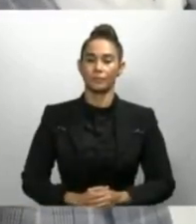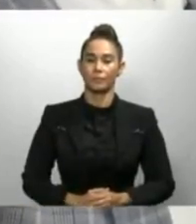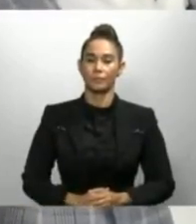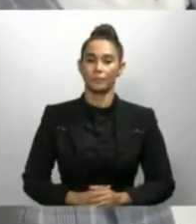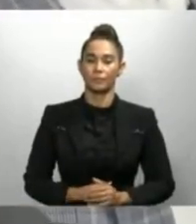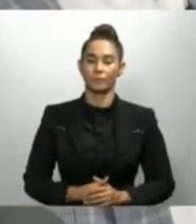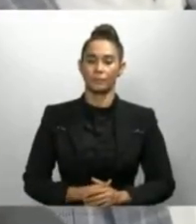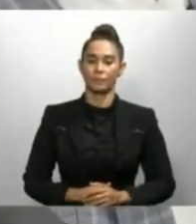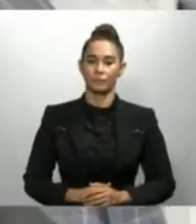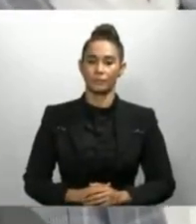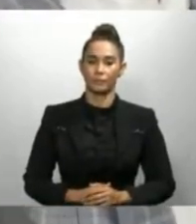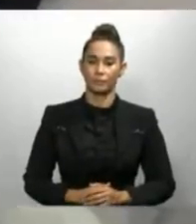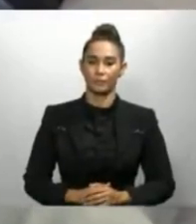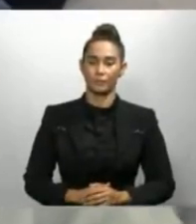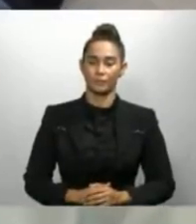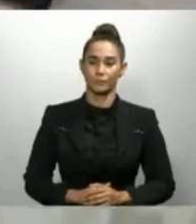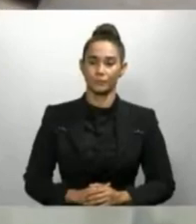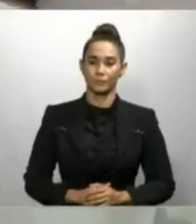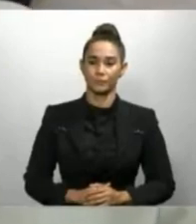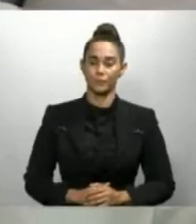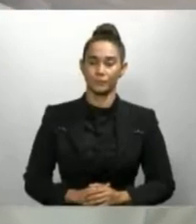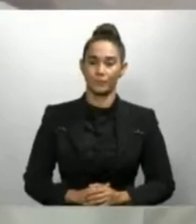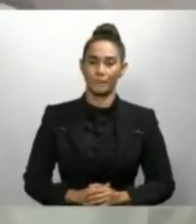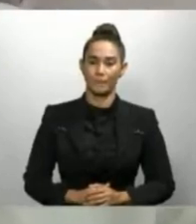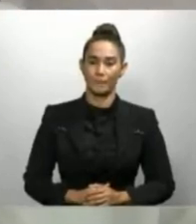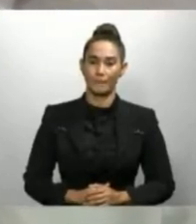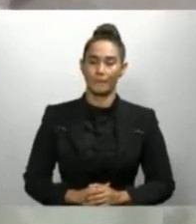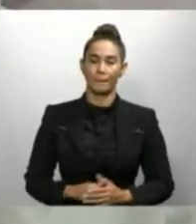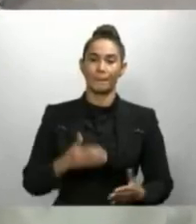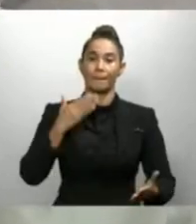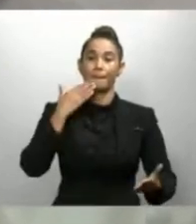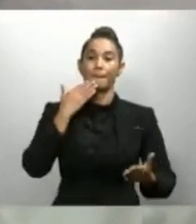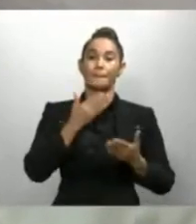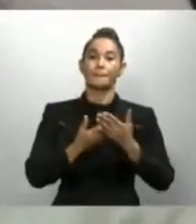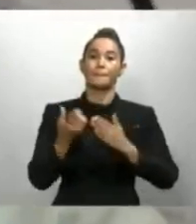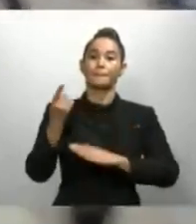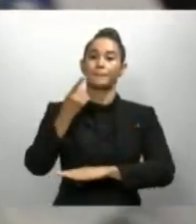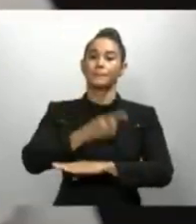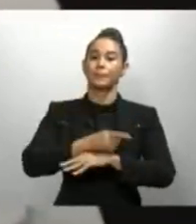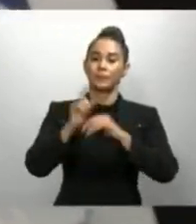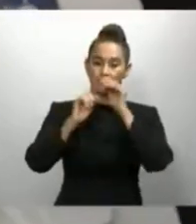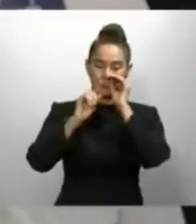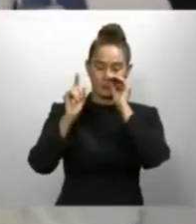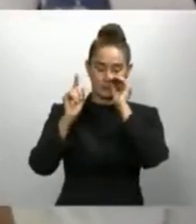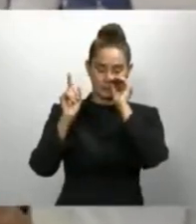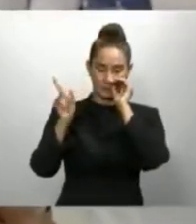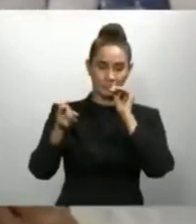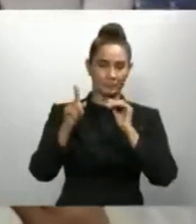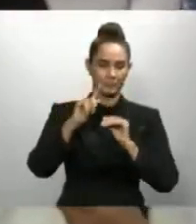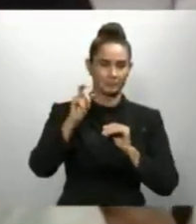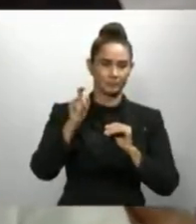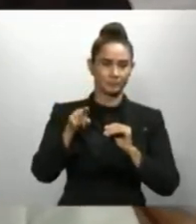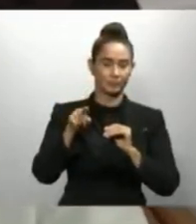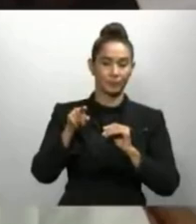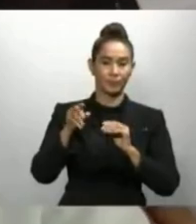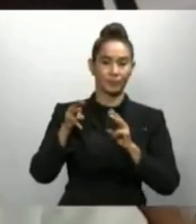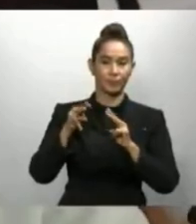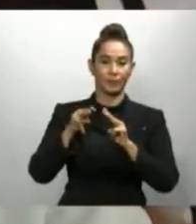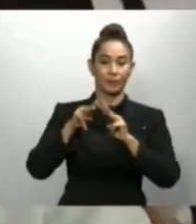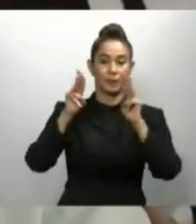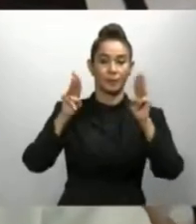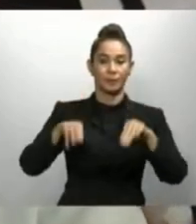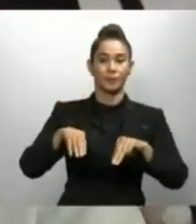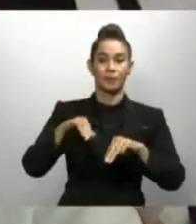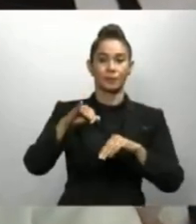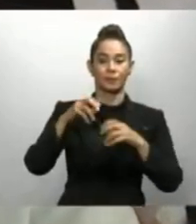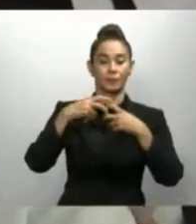Adelante. Tras las huellas digitales, vicepresidente y demás ministros, quisiera preguntarle al ministro de